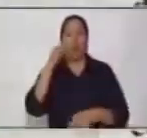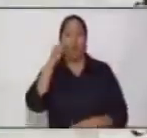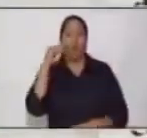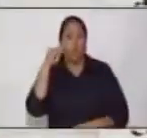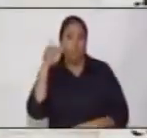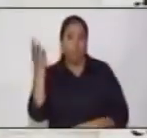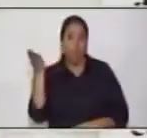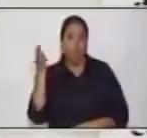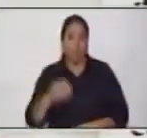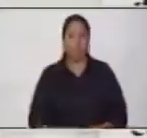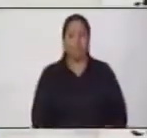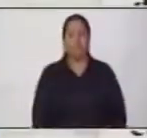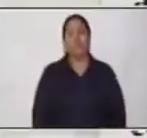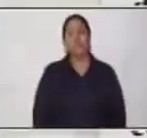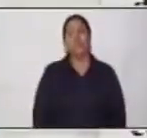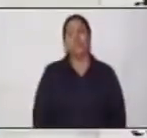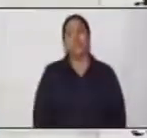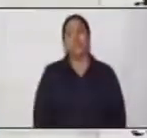X